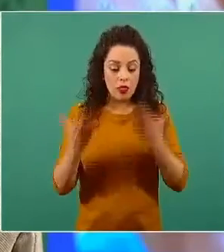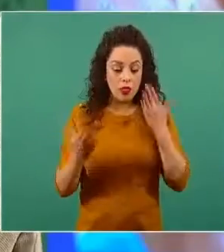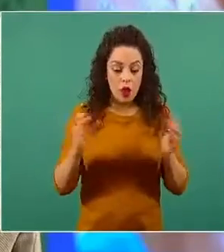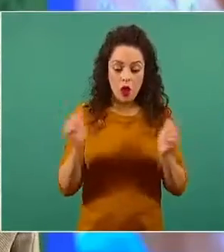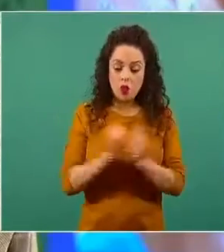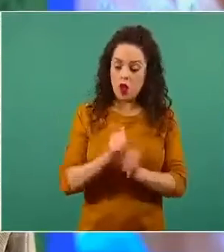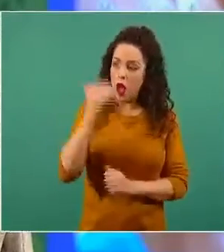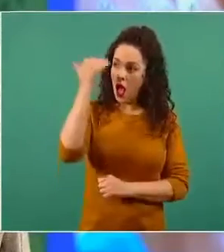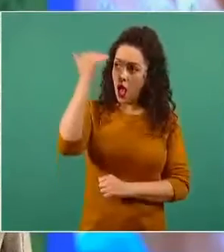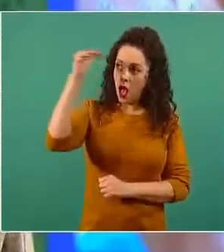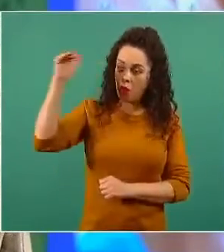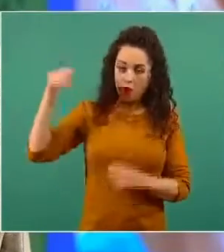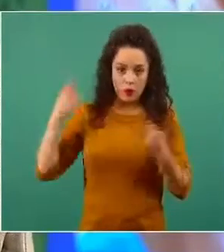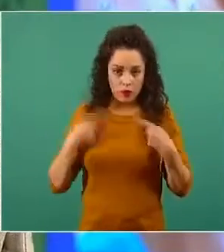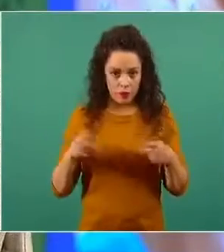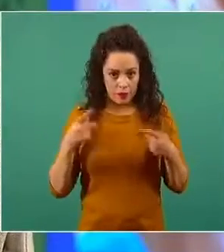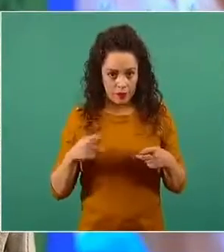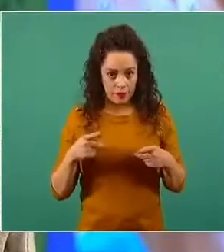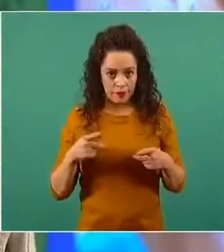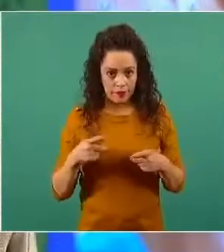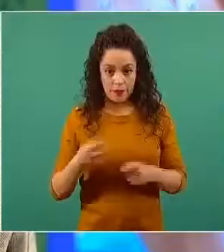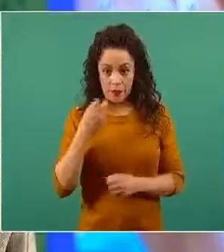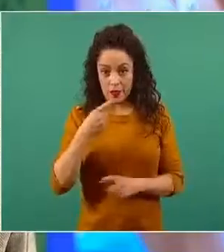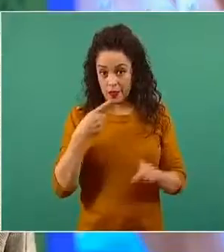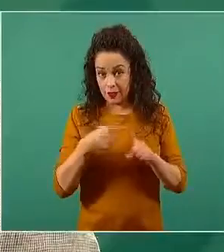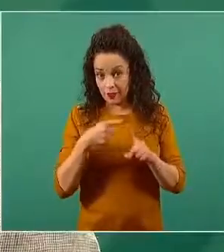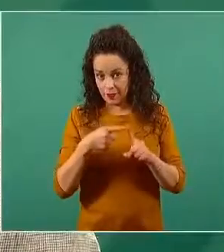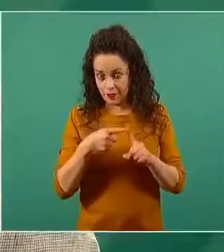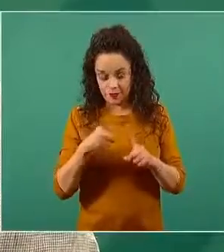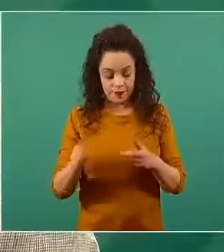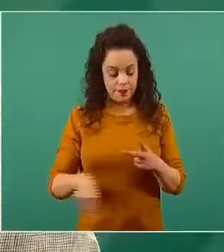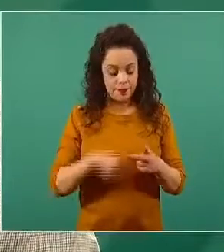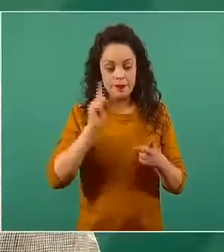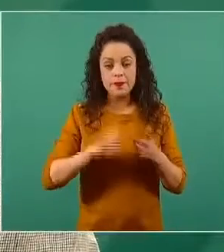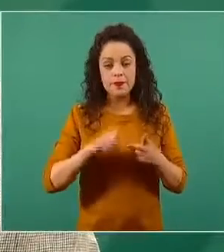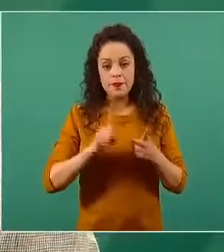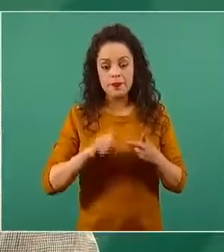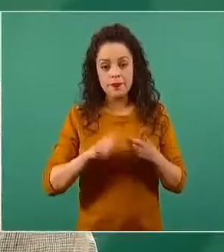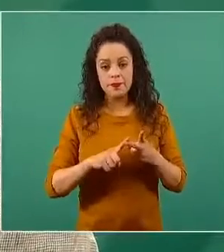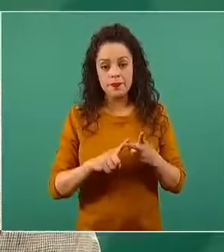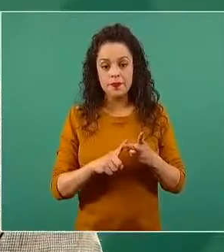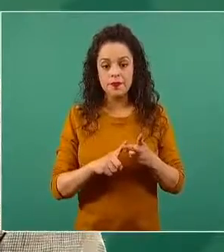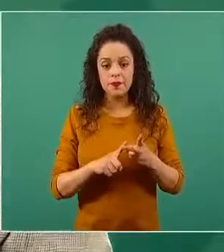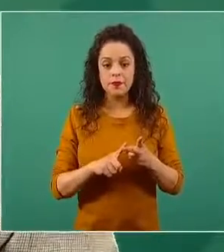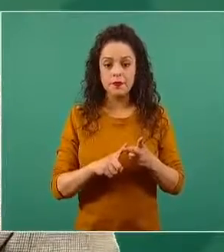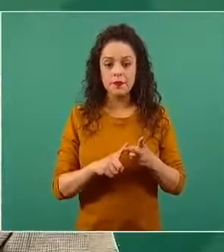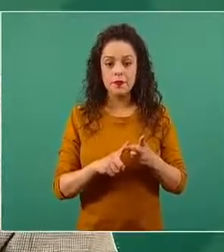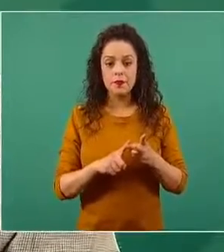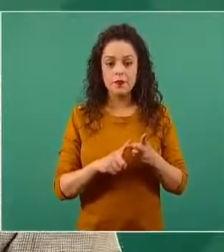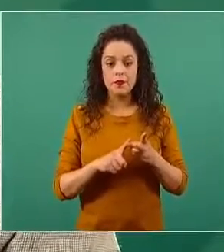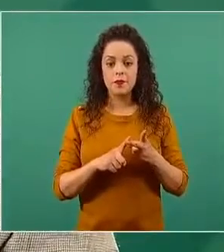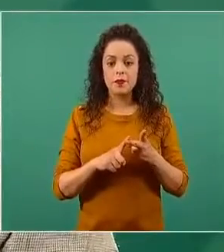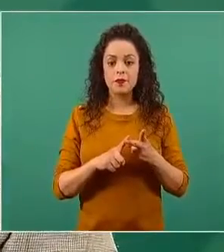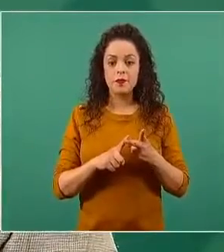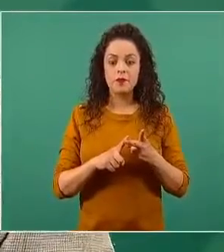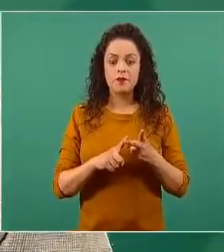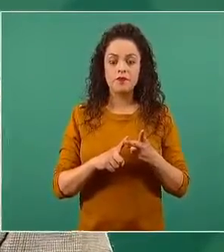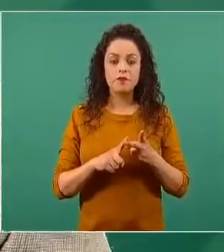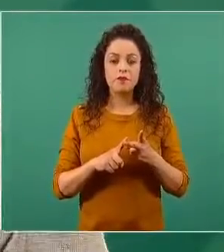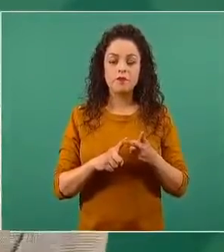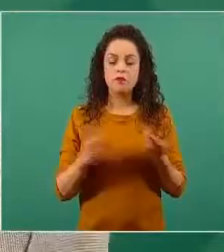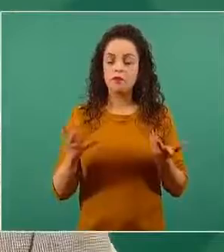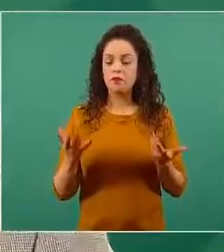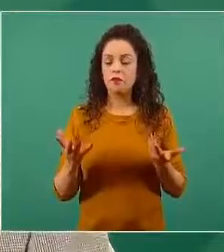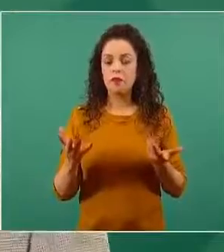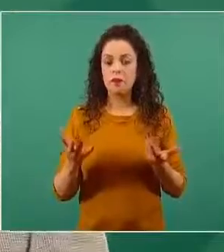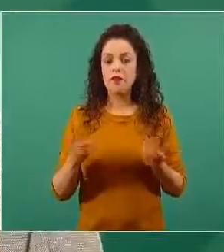adultas. Primer eje de priorización. Segundo eje de priorización son una serie de condiciones o